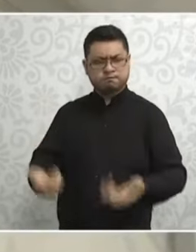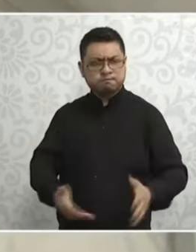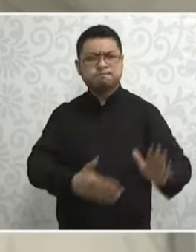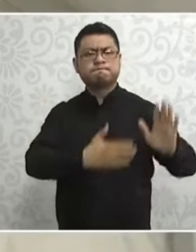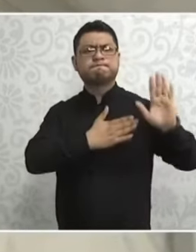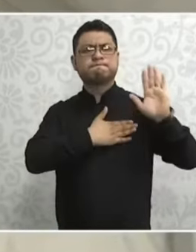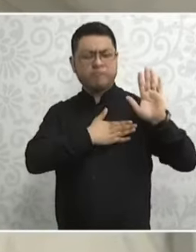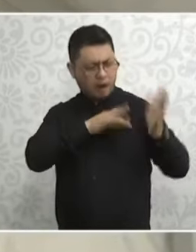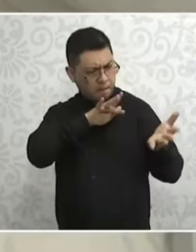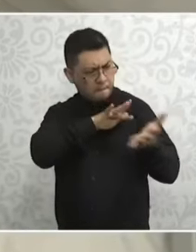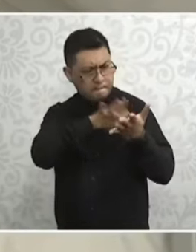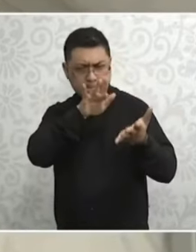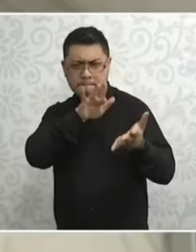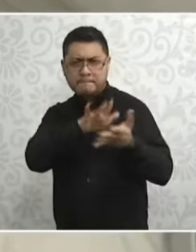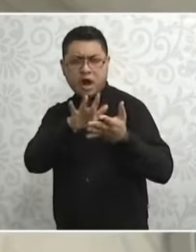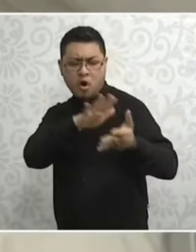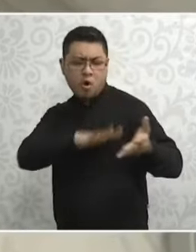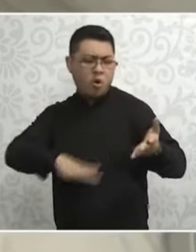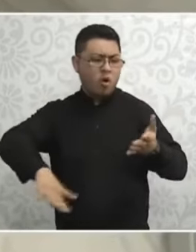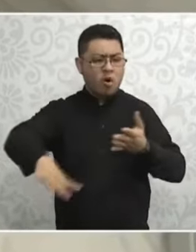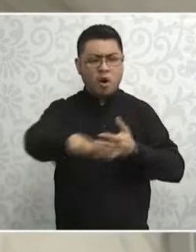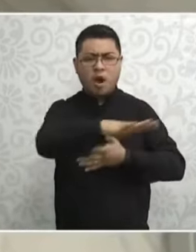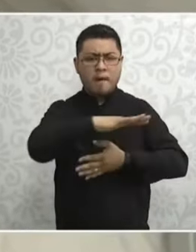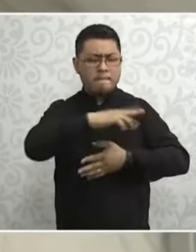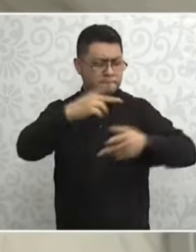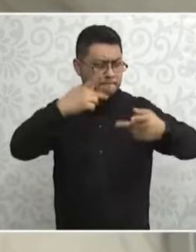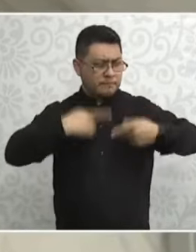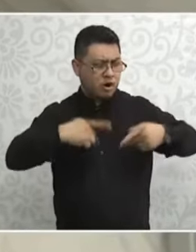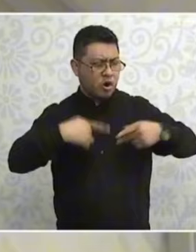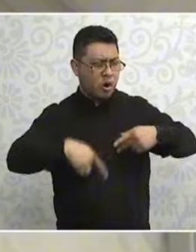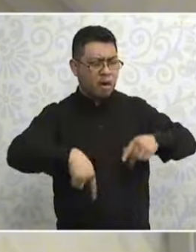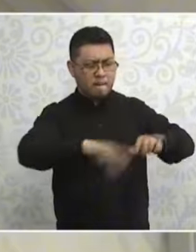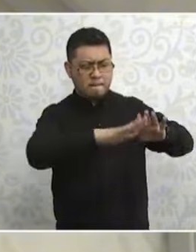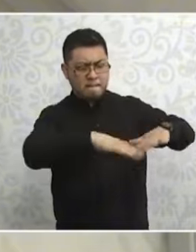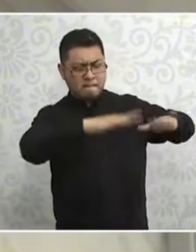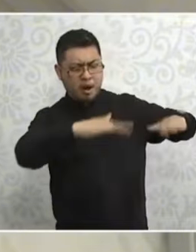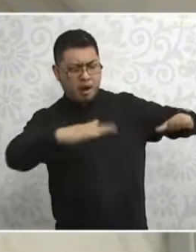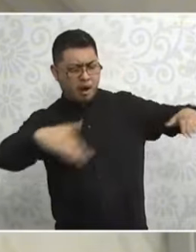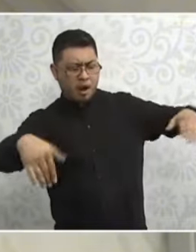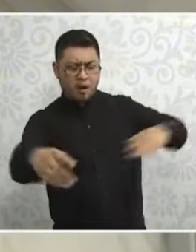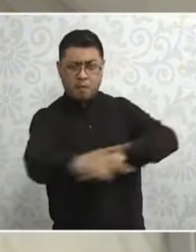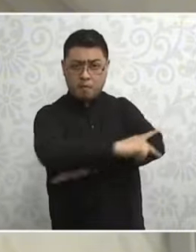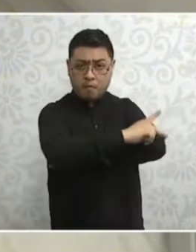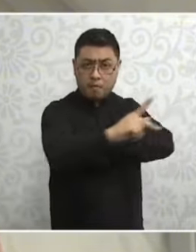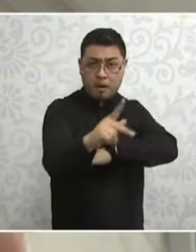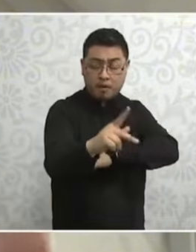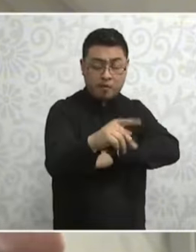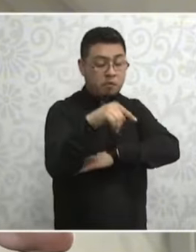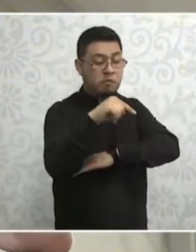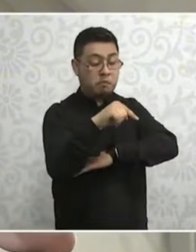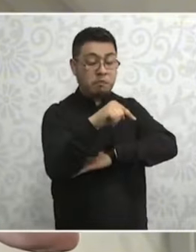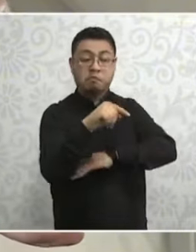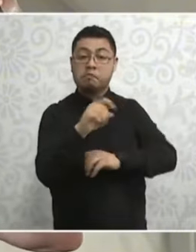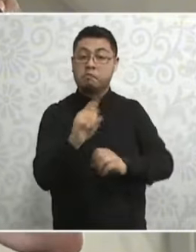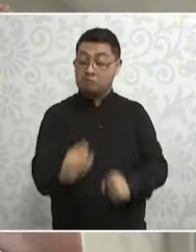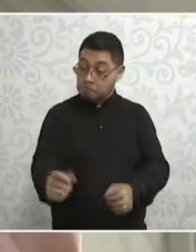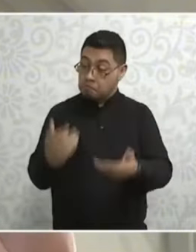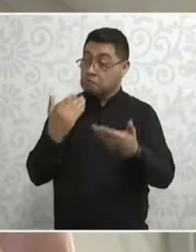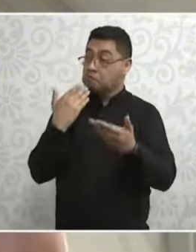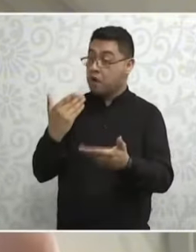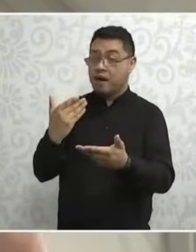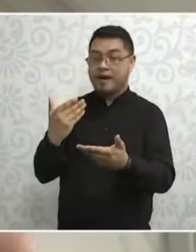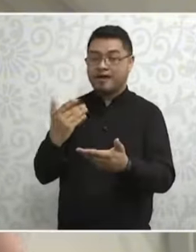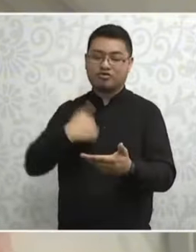estás tratando de apoyarnos además de lo que nosotros estamos planteando, pues estaba el